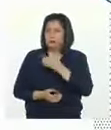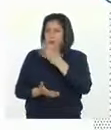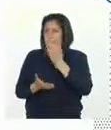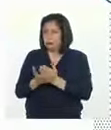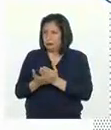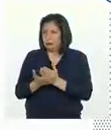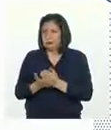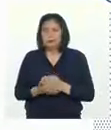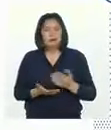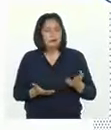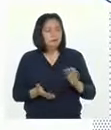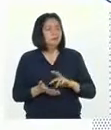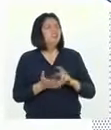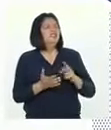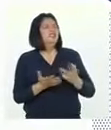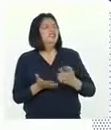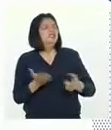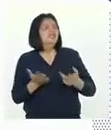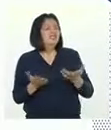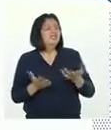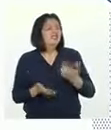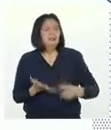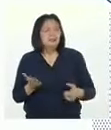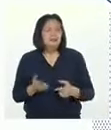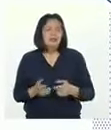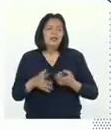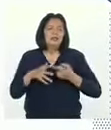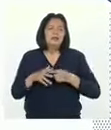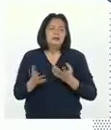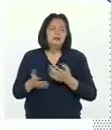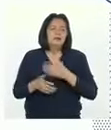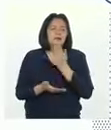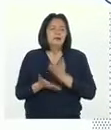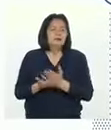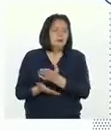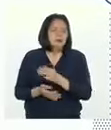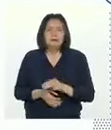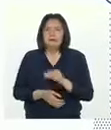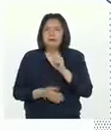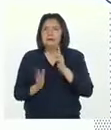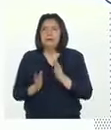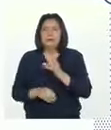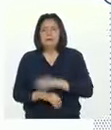problema? Es decir, ¿qué situaciones han originado el problema de María?